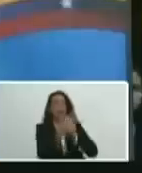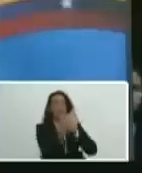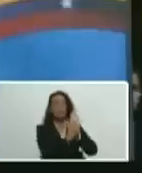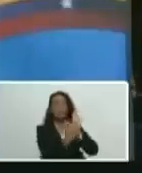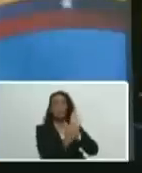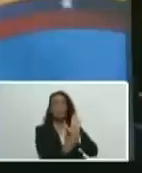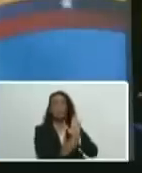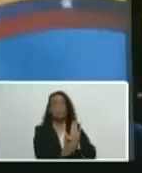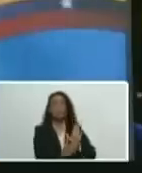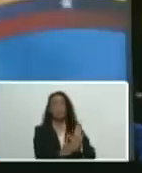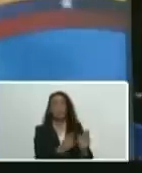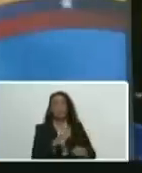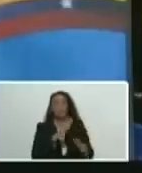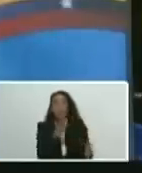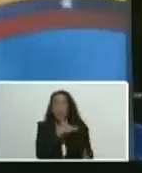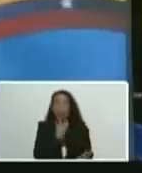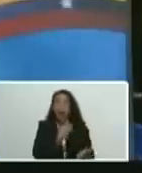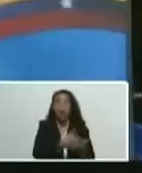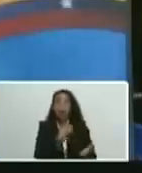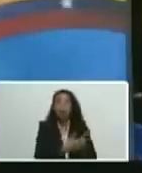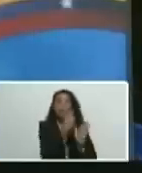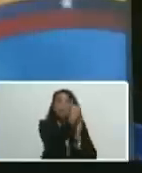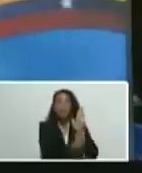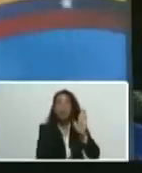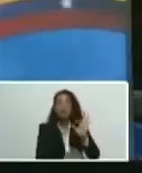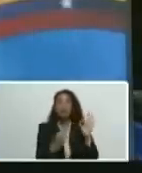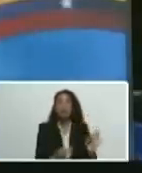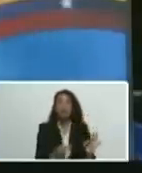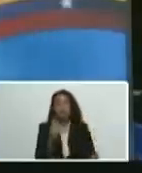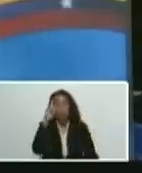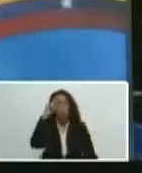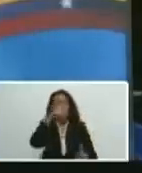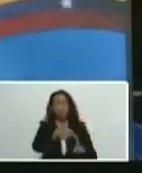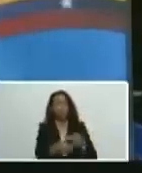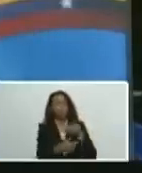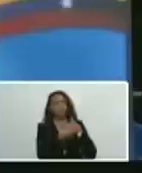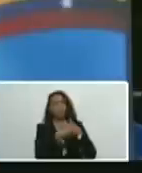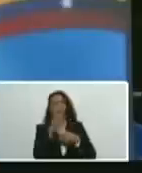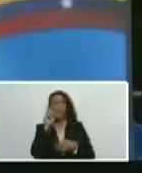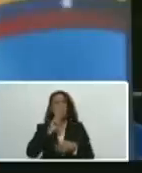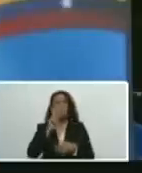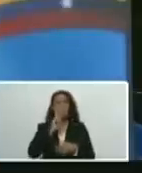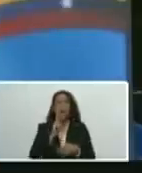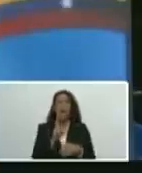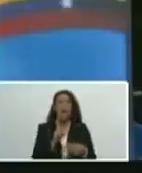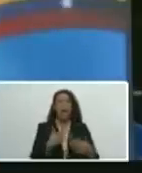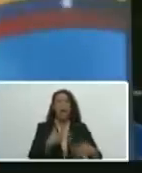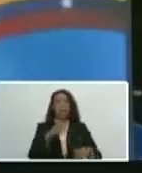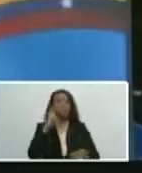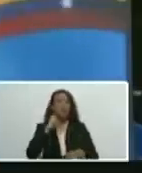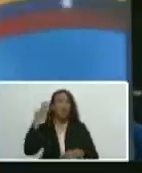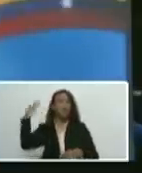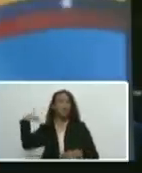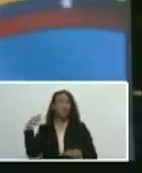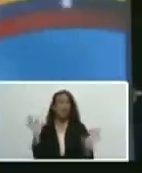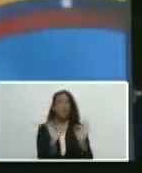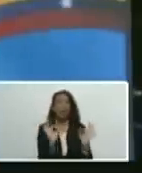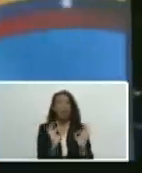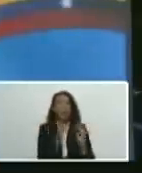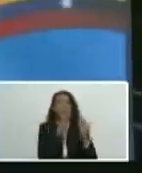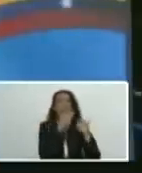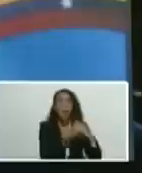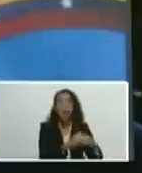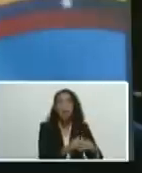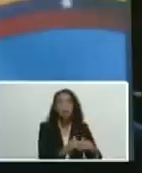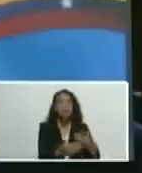unilaterales arbitrarias e ilegales, cuyos objetivos infames neocolonialistas, que no tienen límites en